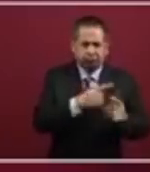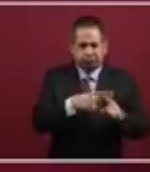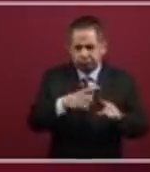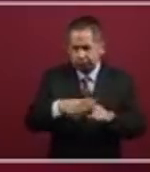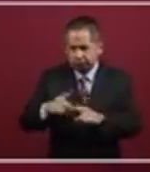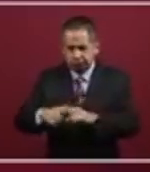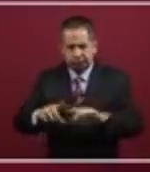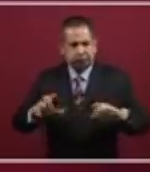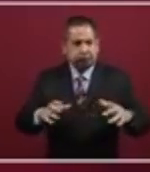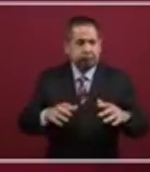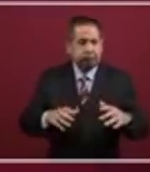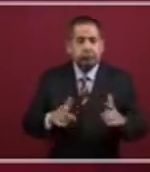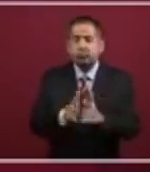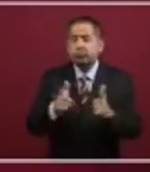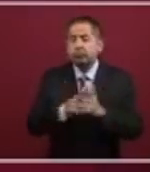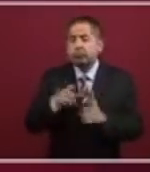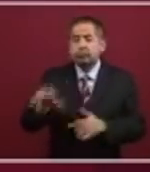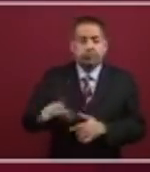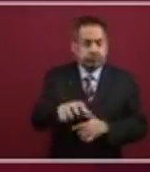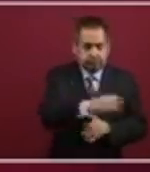de todos los sectores,